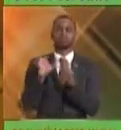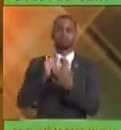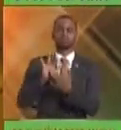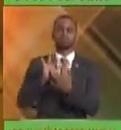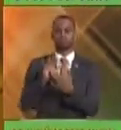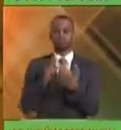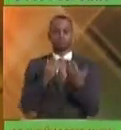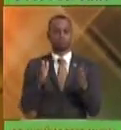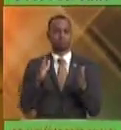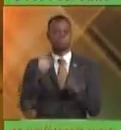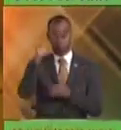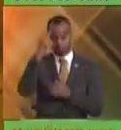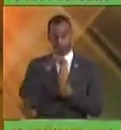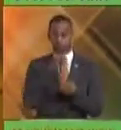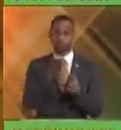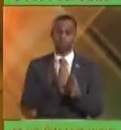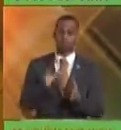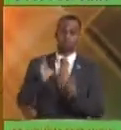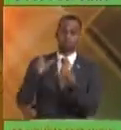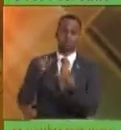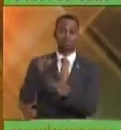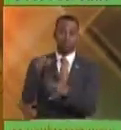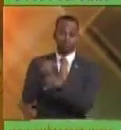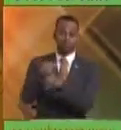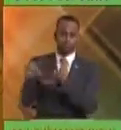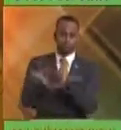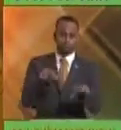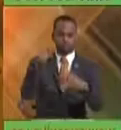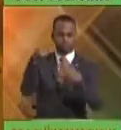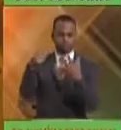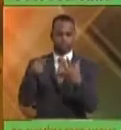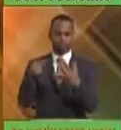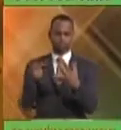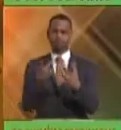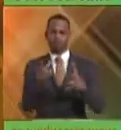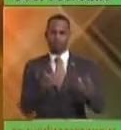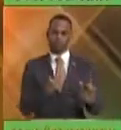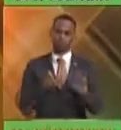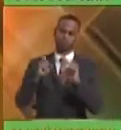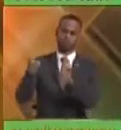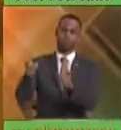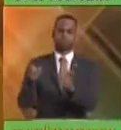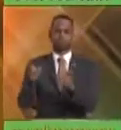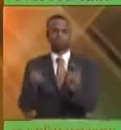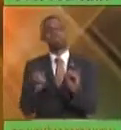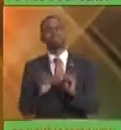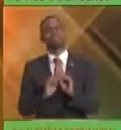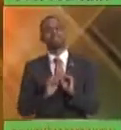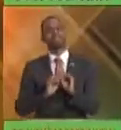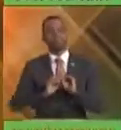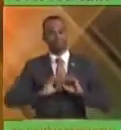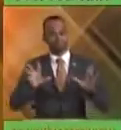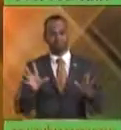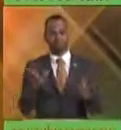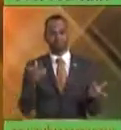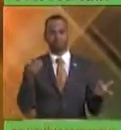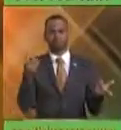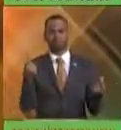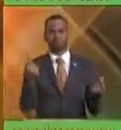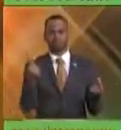esta institución tiene esta práctica inclusiva en particular entonces obviamente eso crea un efecto